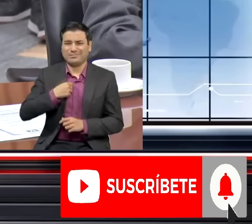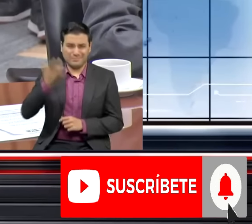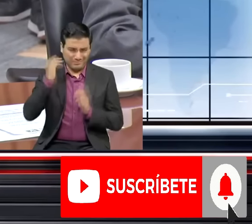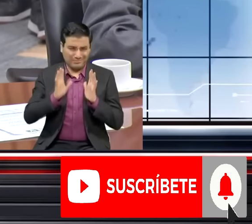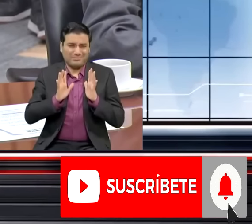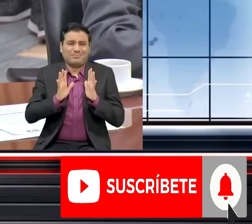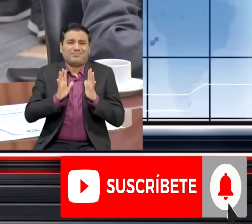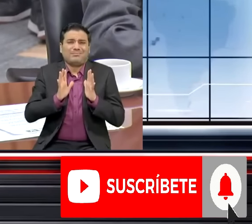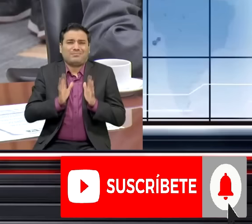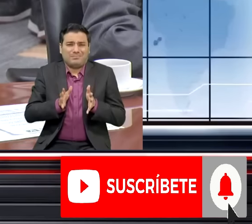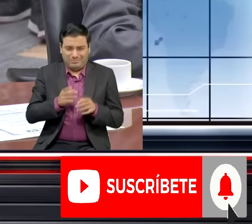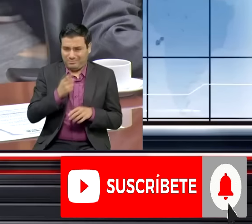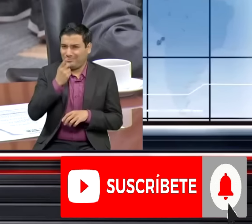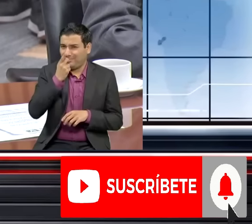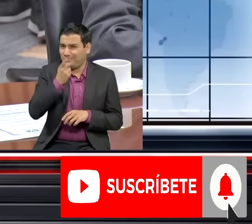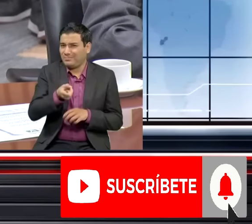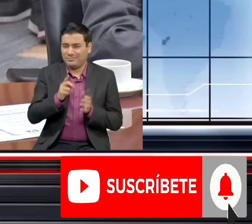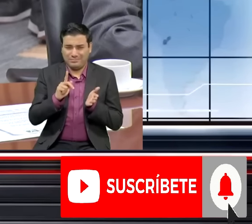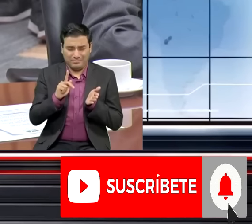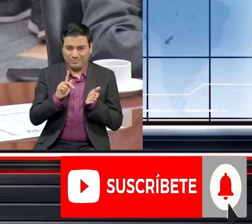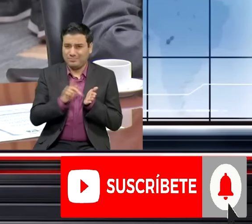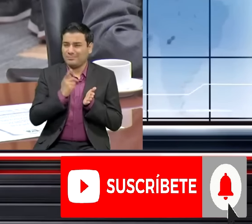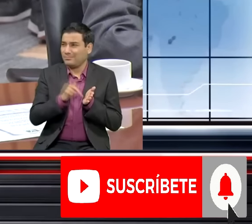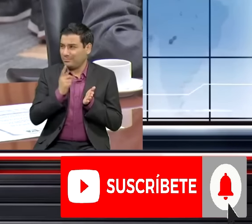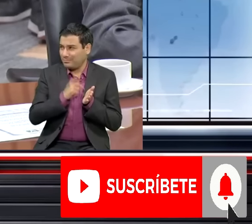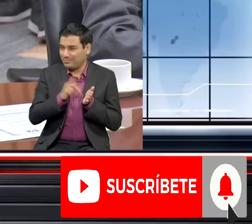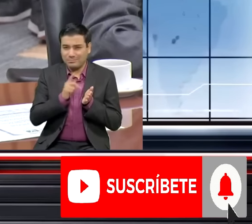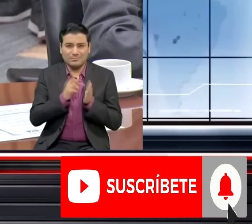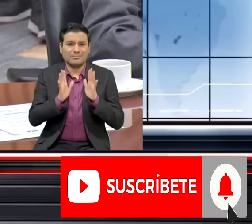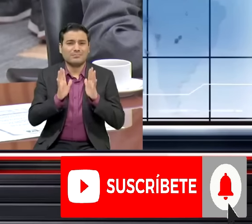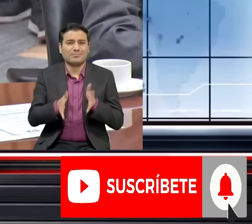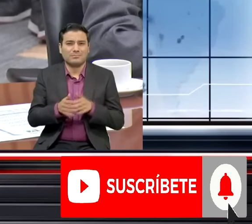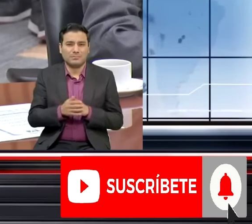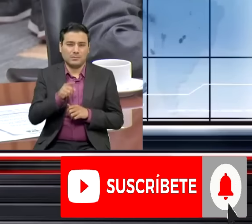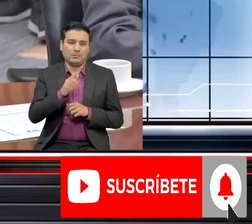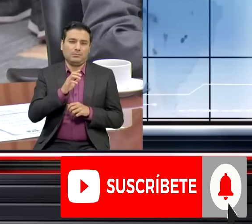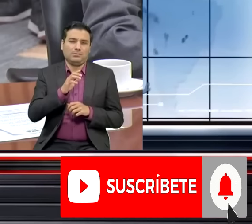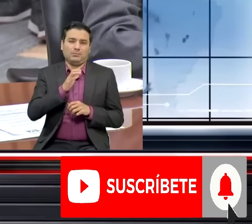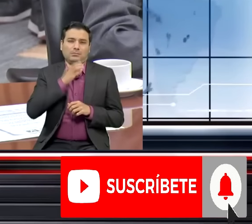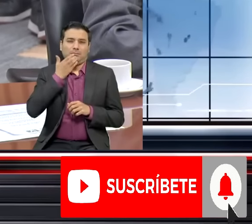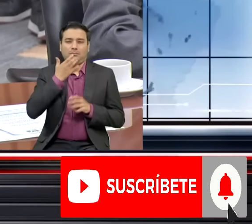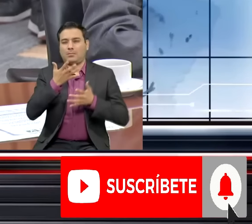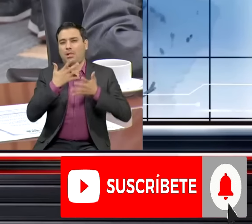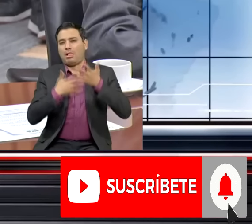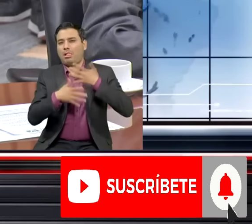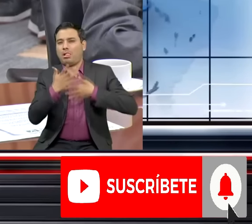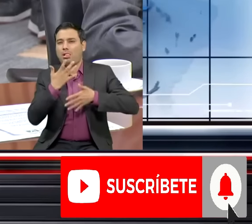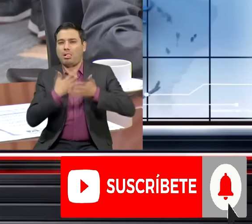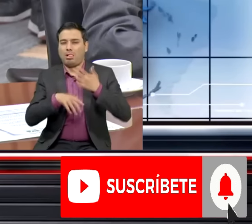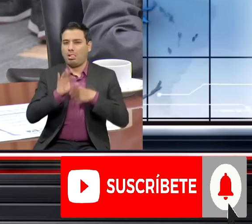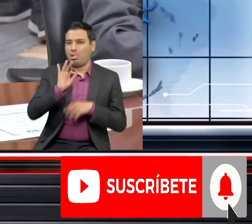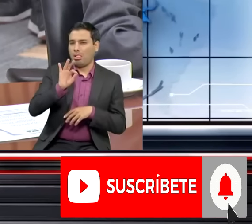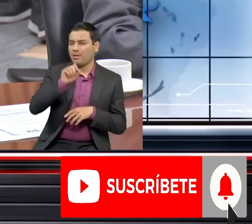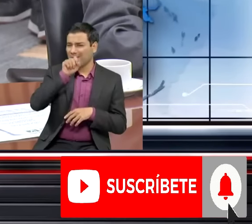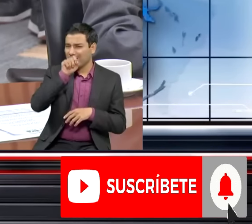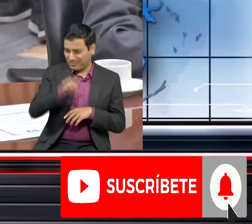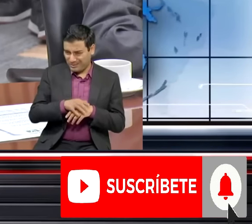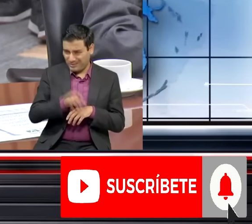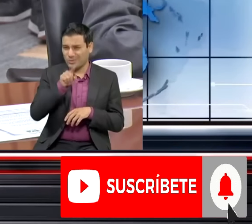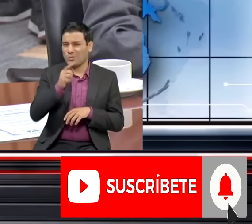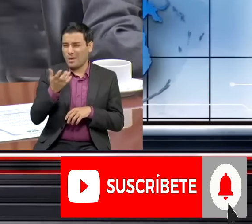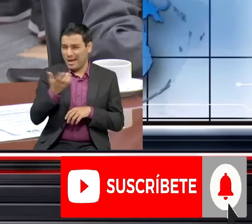ocasiones aquí, no solo en razón de un discurso tendencioso, como fue el caso, sino en razón de acciones específicas